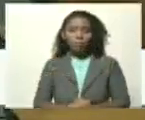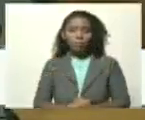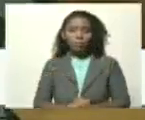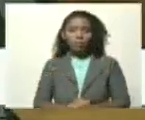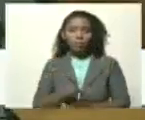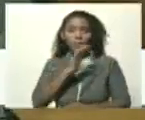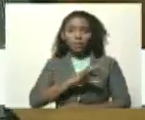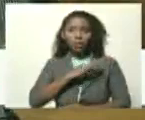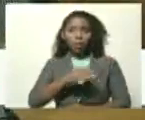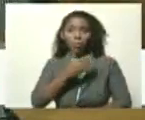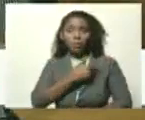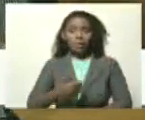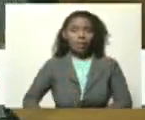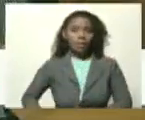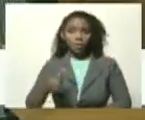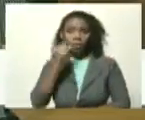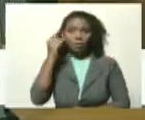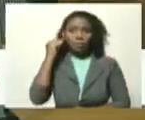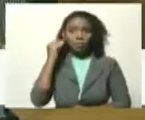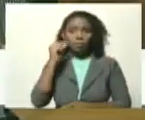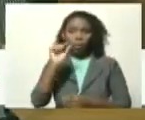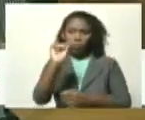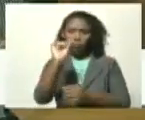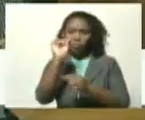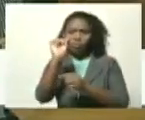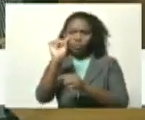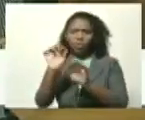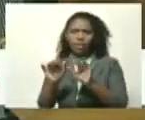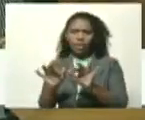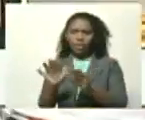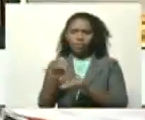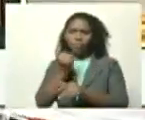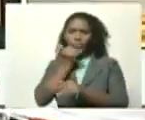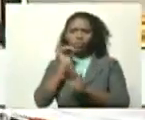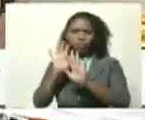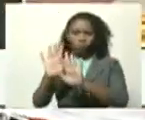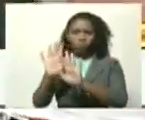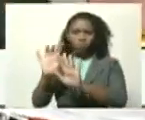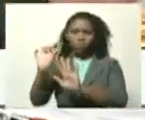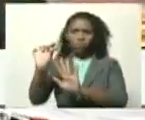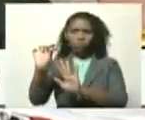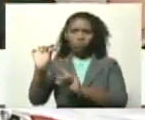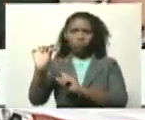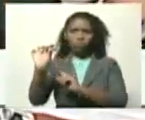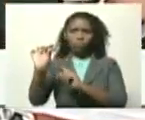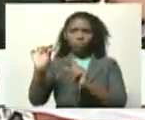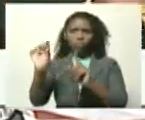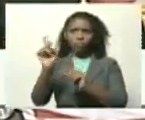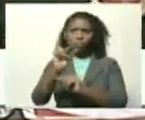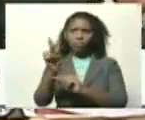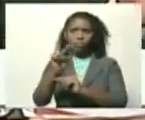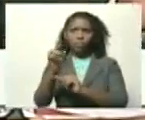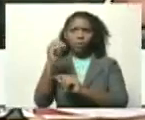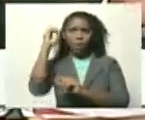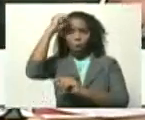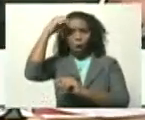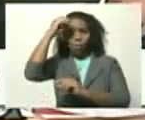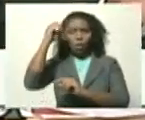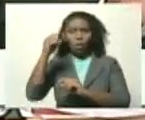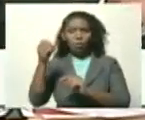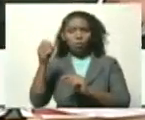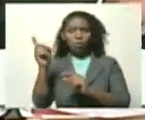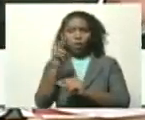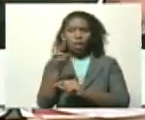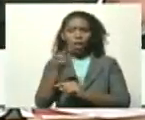Señor presidente, señores diputados. Ya, un segundo, secretaria accidental. Hubo dos opiniones y las dos opiniones fueron llamadas al